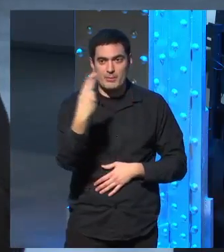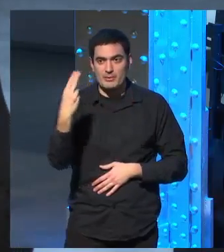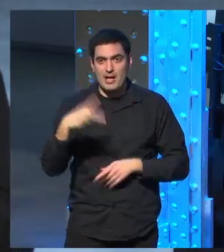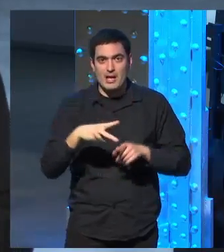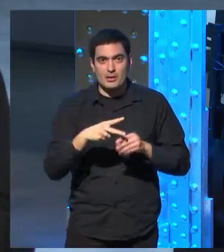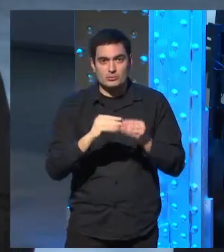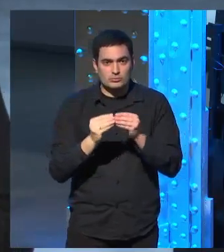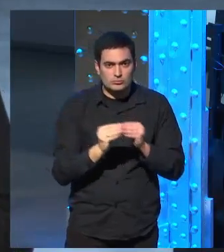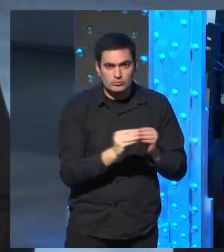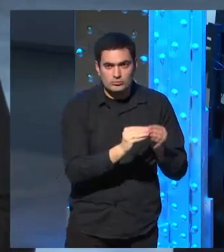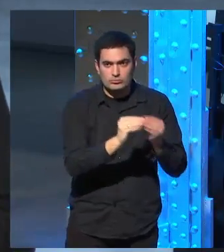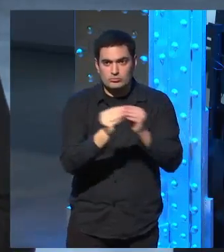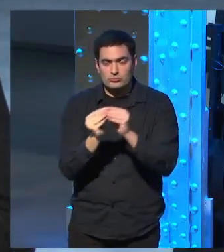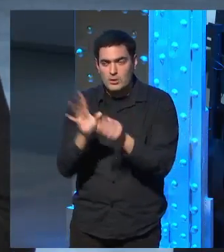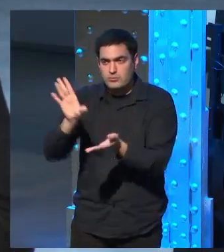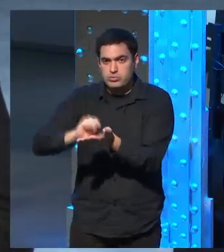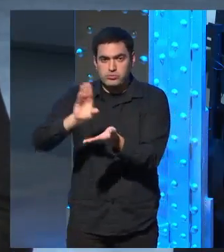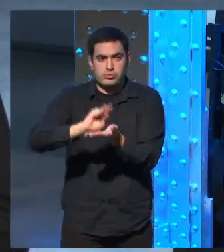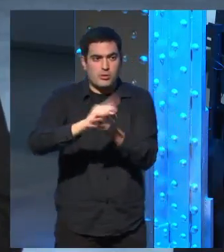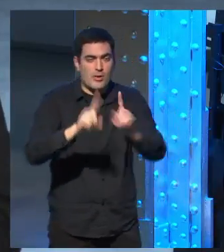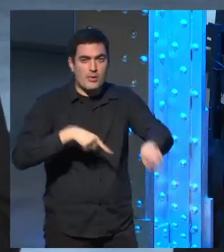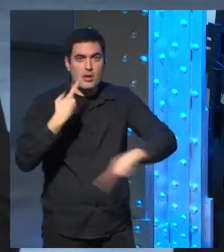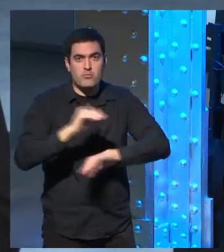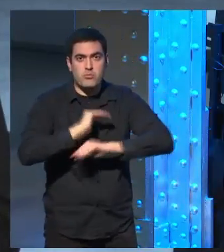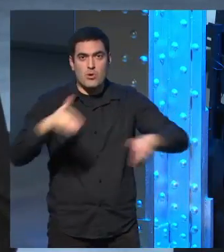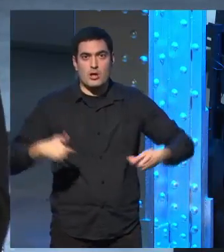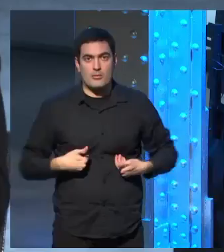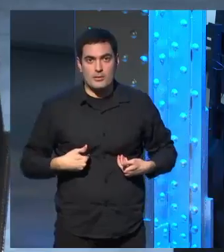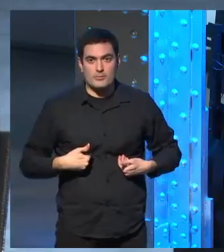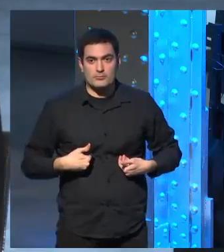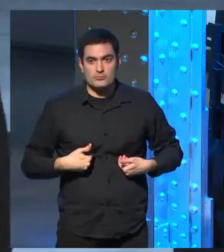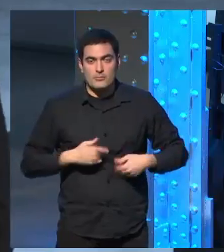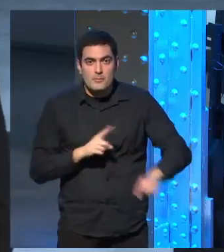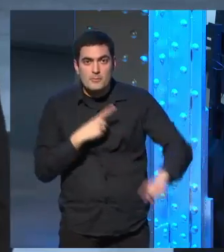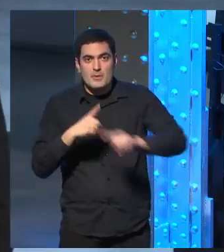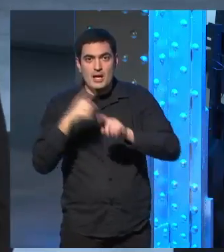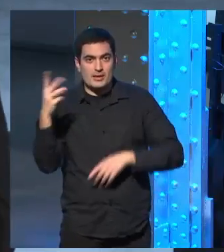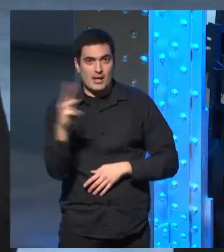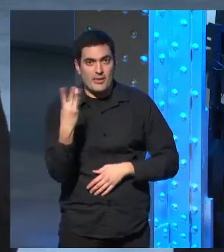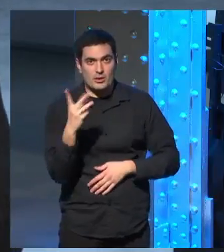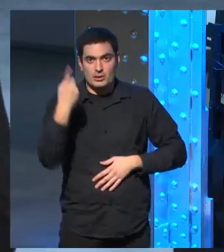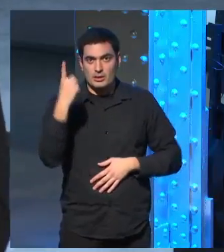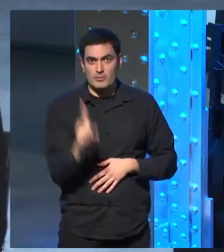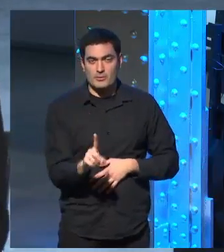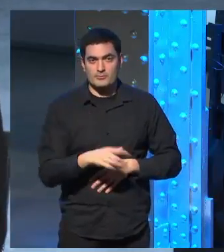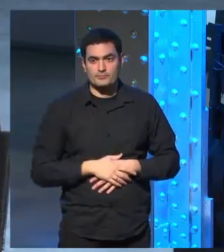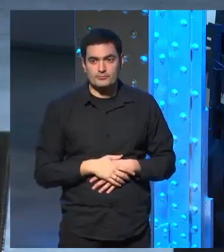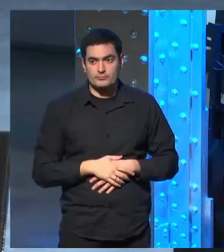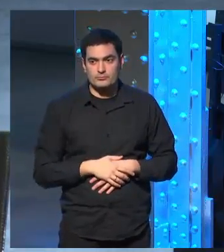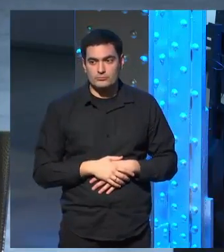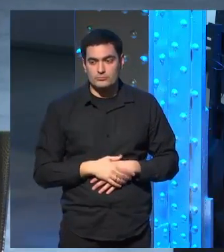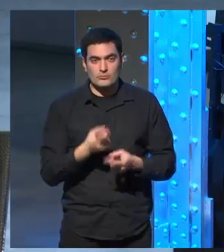Luego cuando la recapitulación, cuando vuelve, se suma un tercero y bueno,